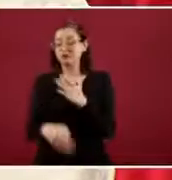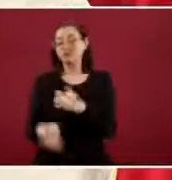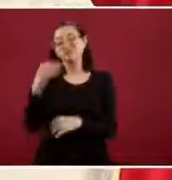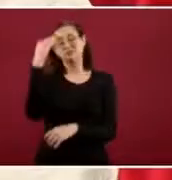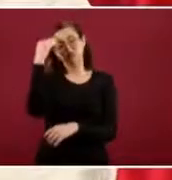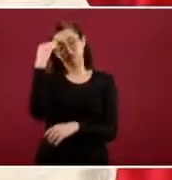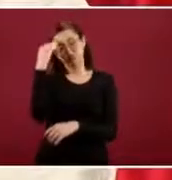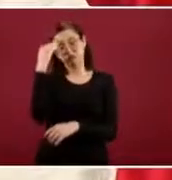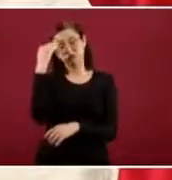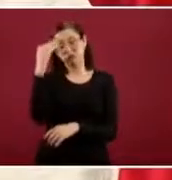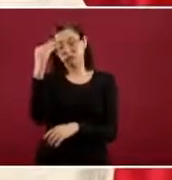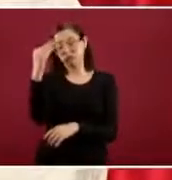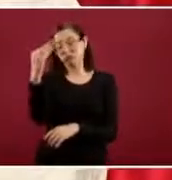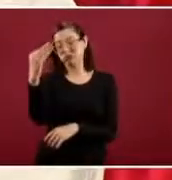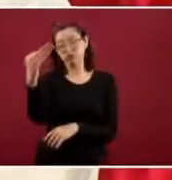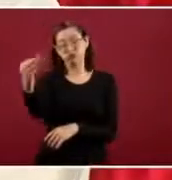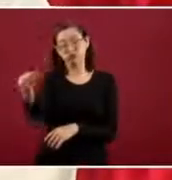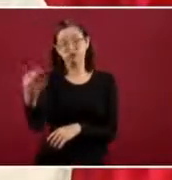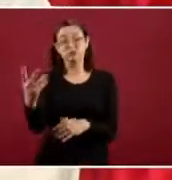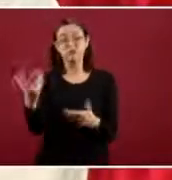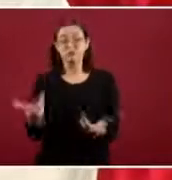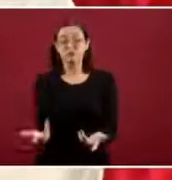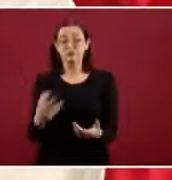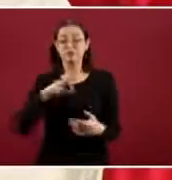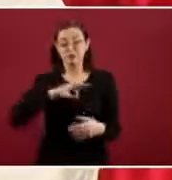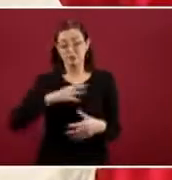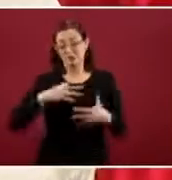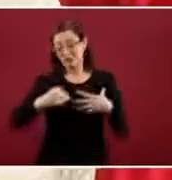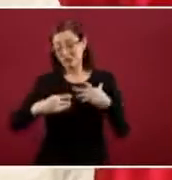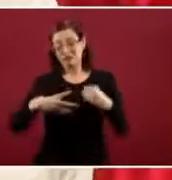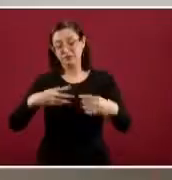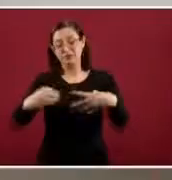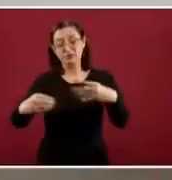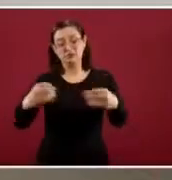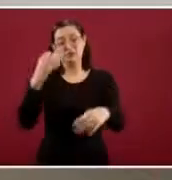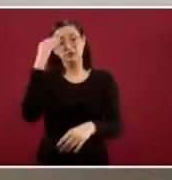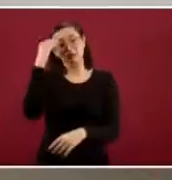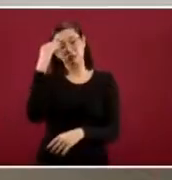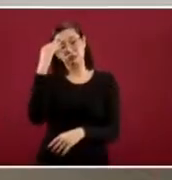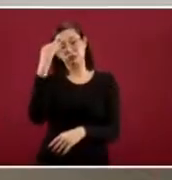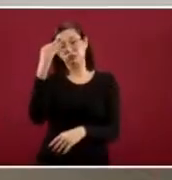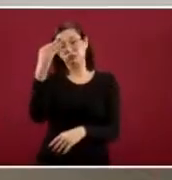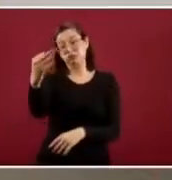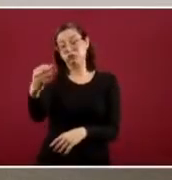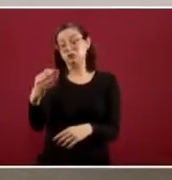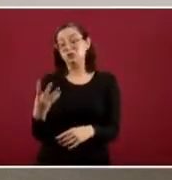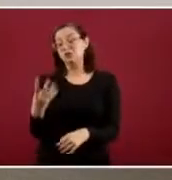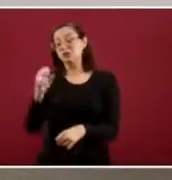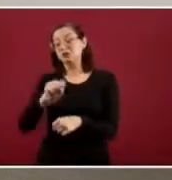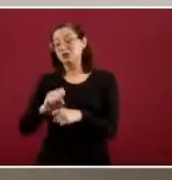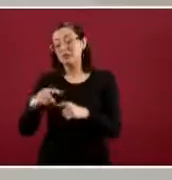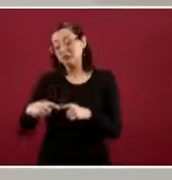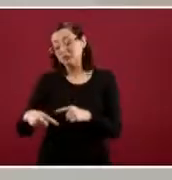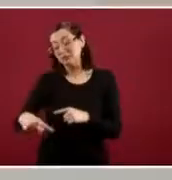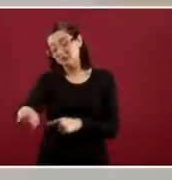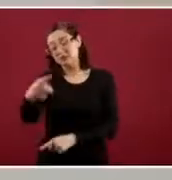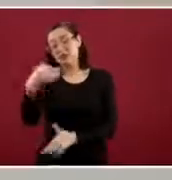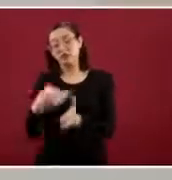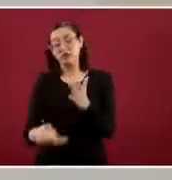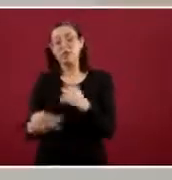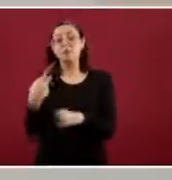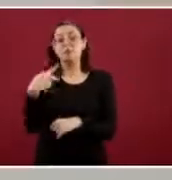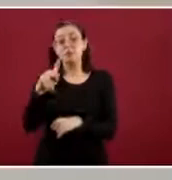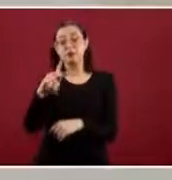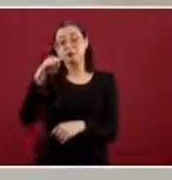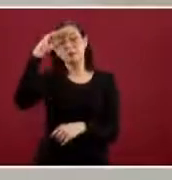de esta medida y desde luego de la epidemia, pero consideramos que el haber tomado estas medidas ahora, en